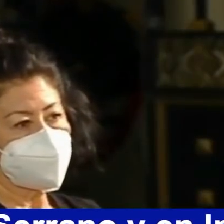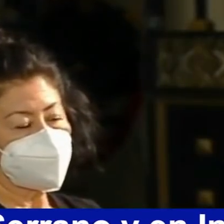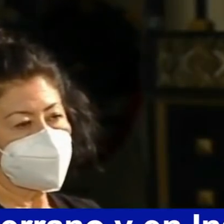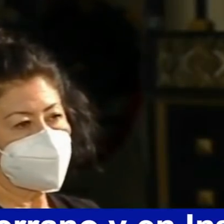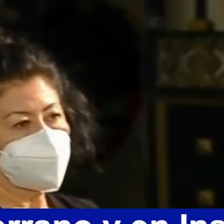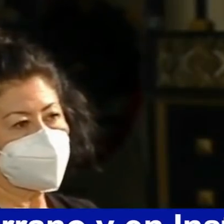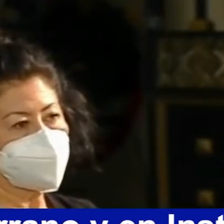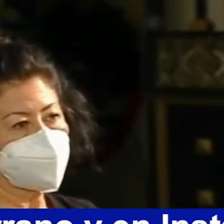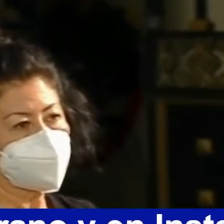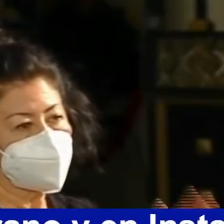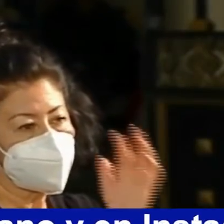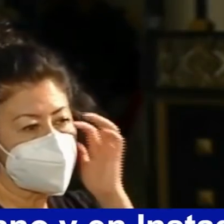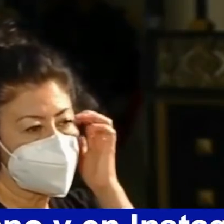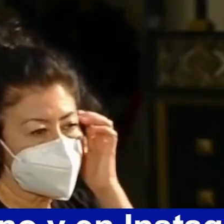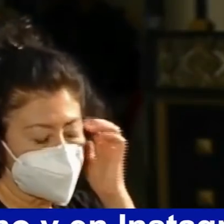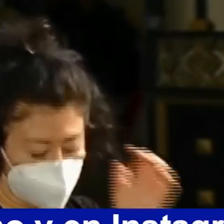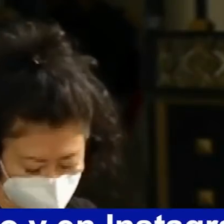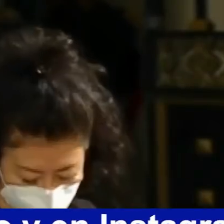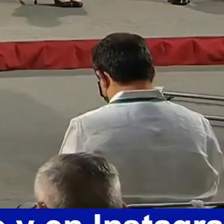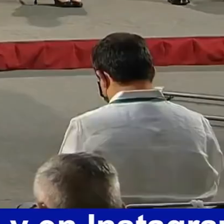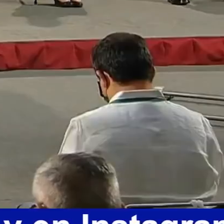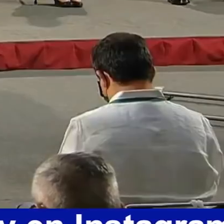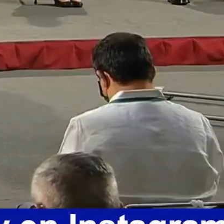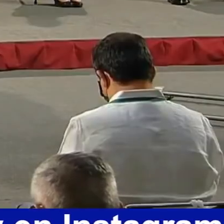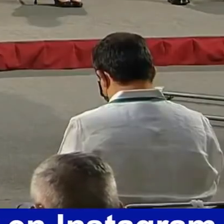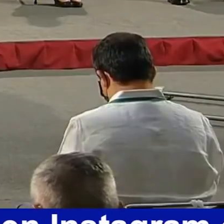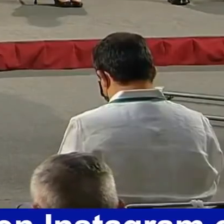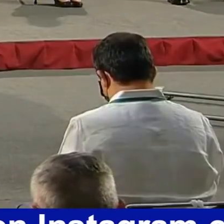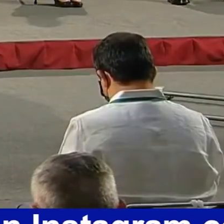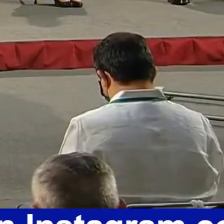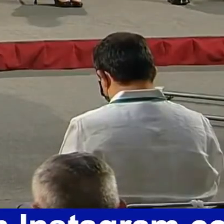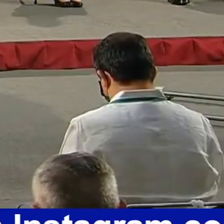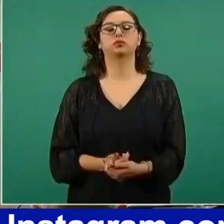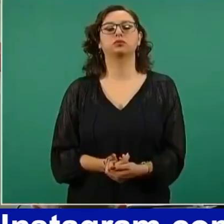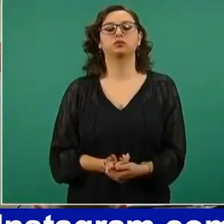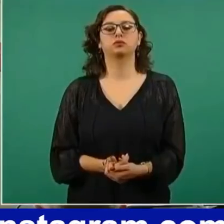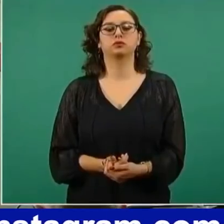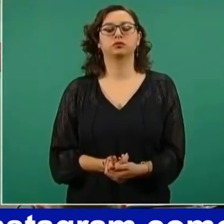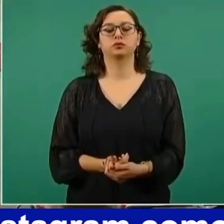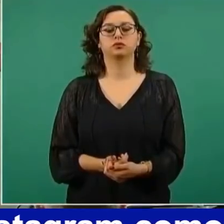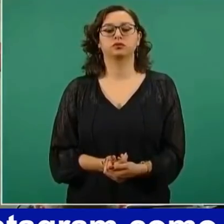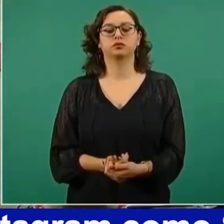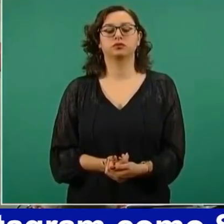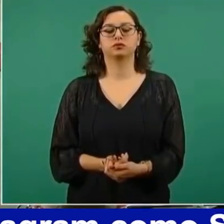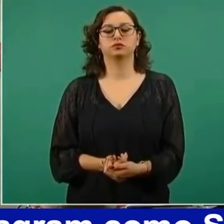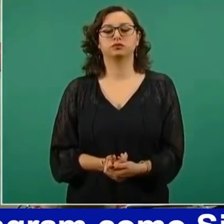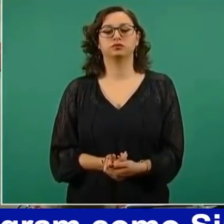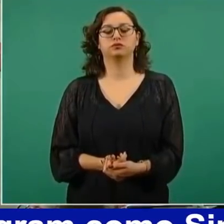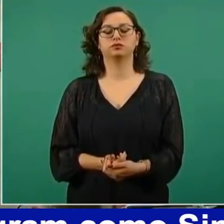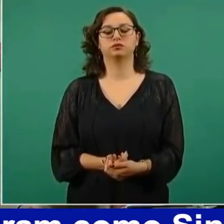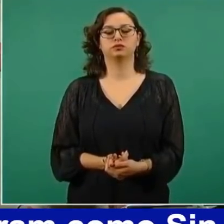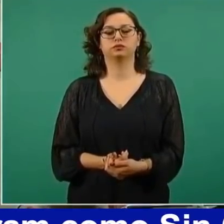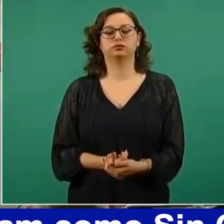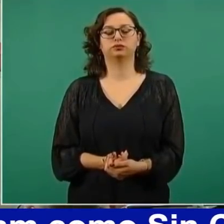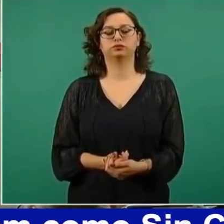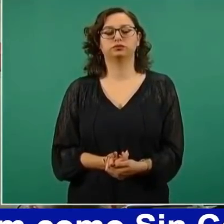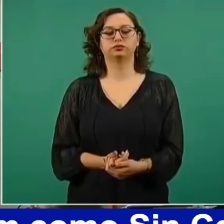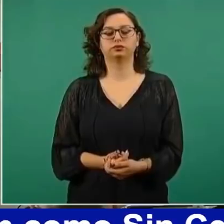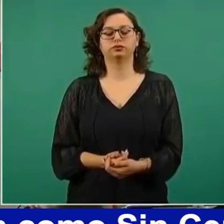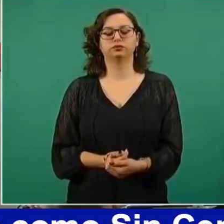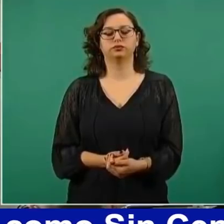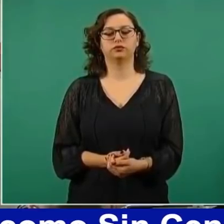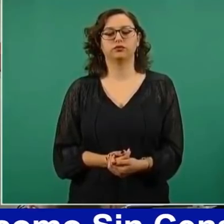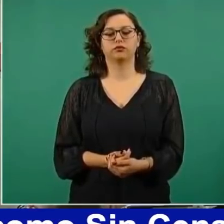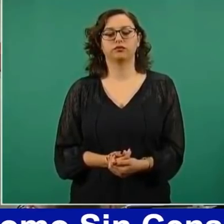esta planta, y después de unos años y de una inversión de 997 millones